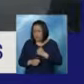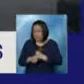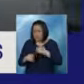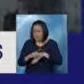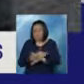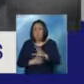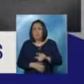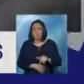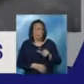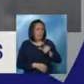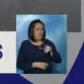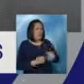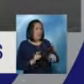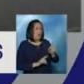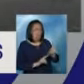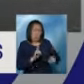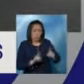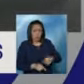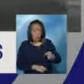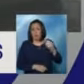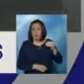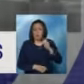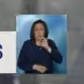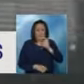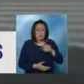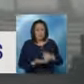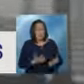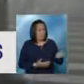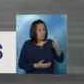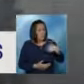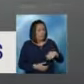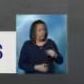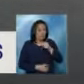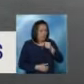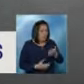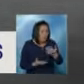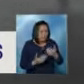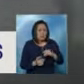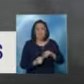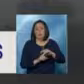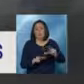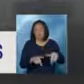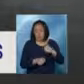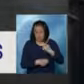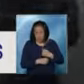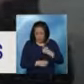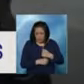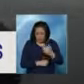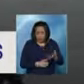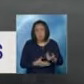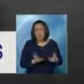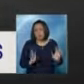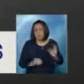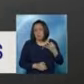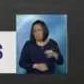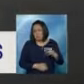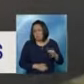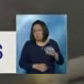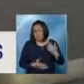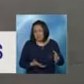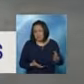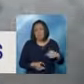Sí, al comentario de algunos jóvenes dice que los habían citado para algunas entrevistas para un centro de trabajo, ¿no? Siempre periódicamente